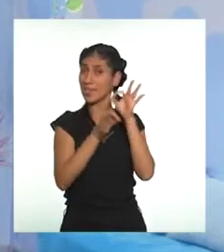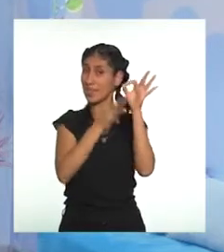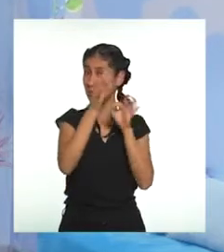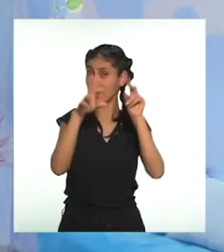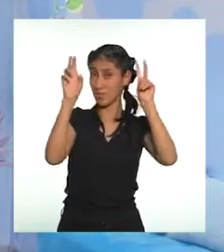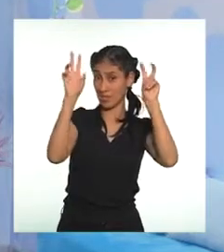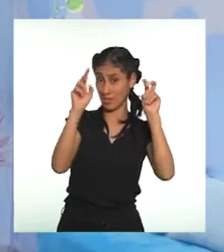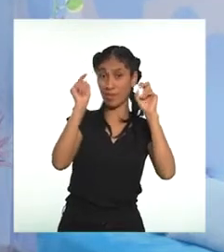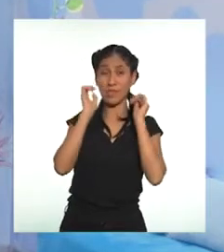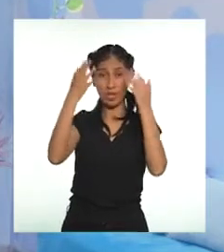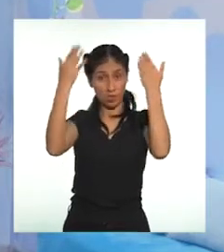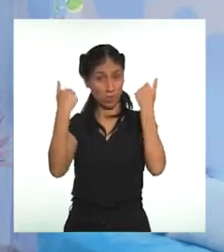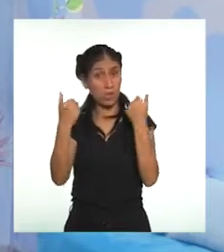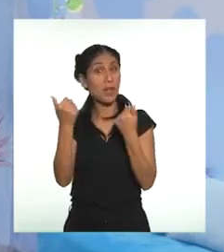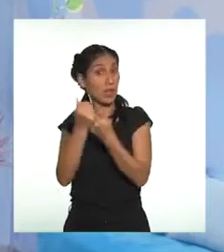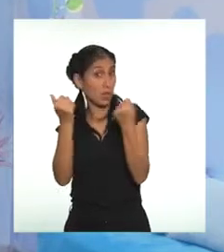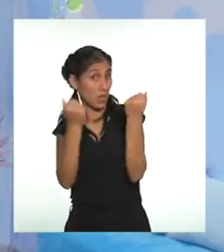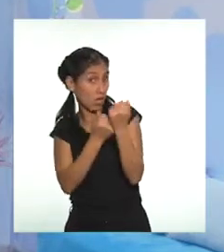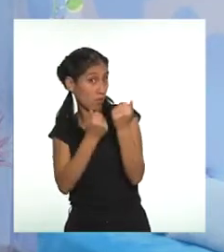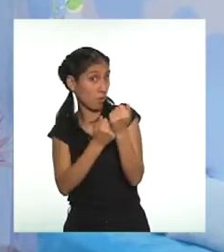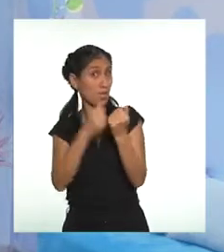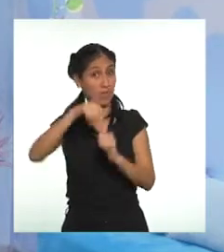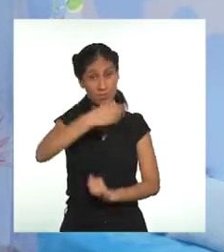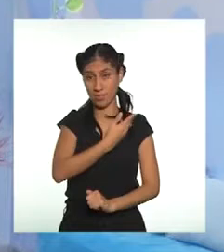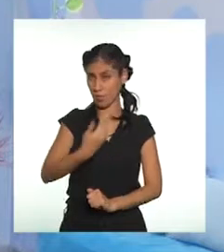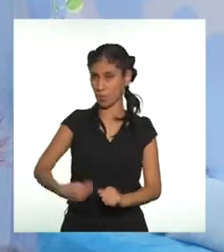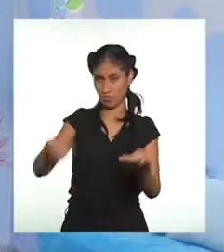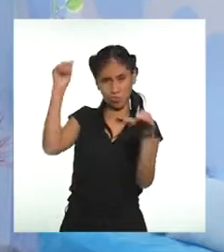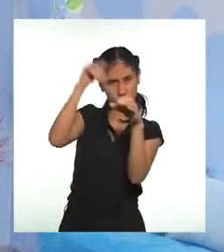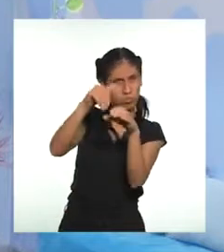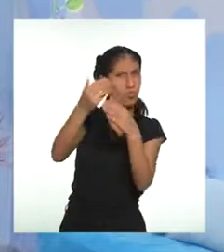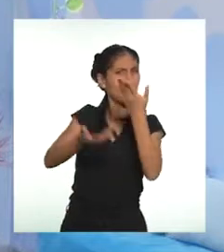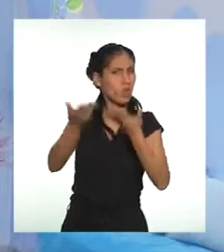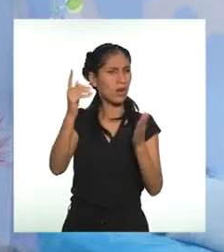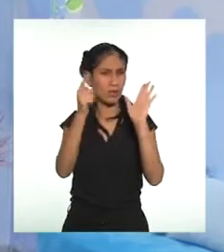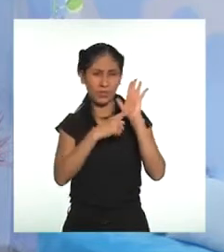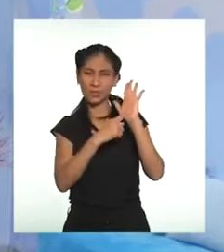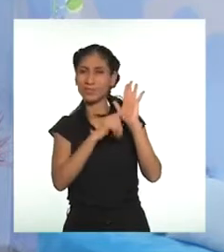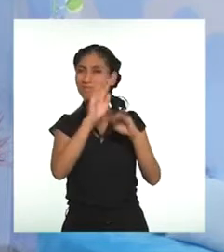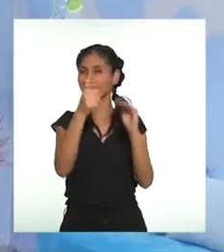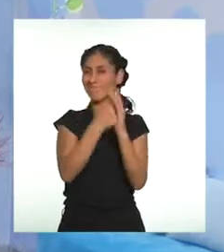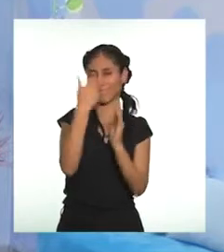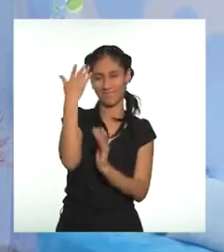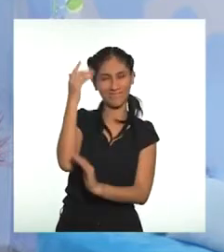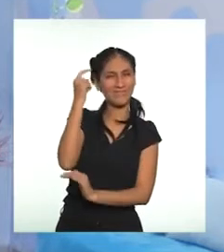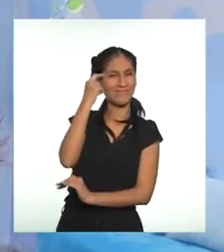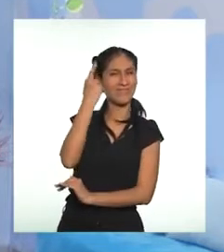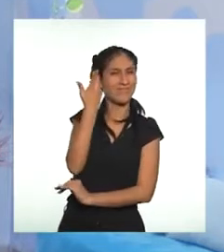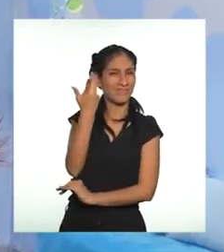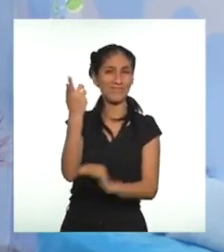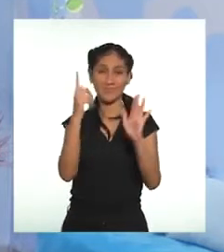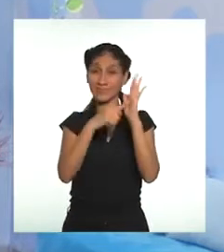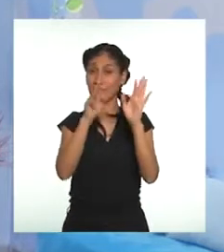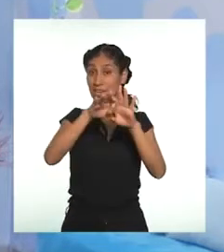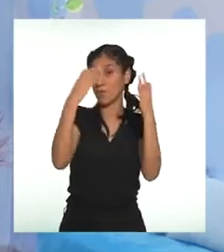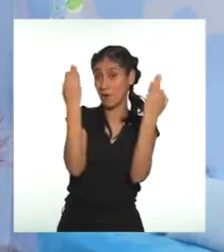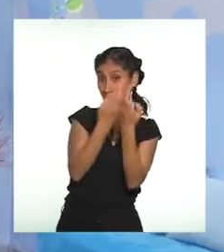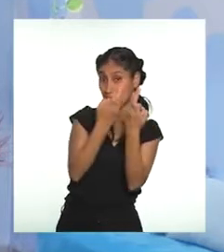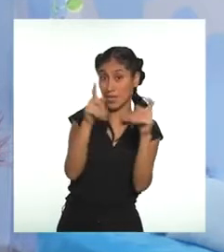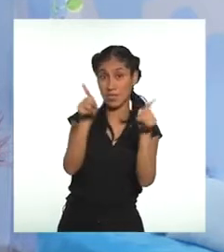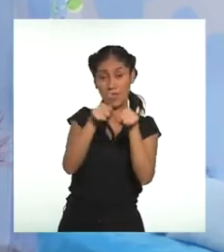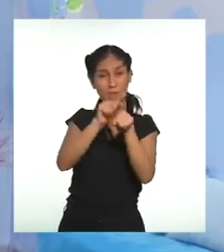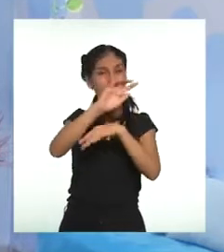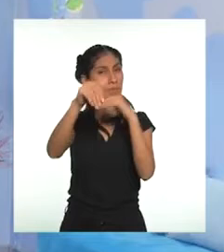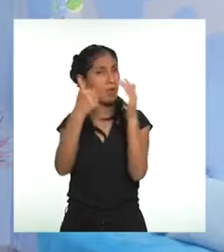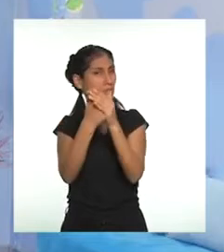de la mujer en Perú. Obviamente luego vamos a devolvernos todo, pero creo que es una gran manera de reconocer el esfuerzo de nuestras